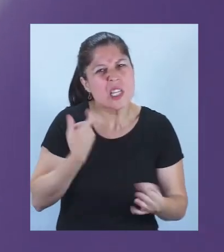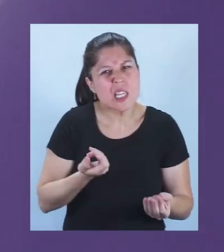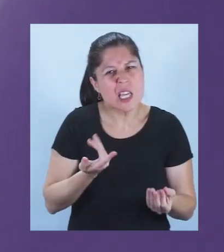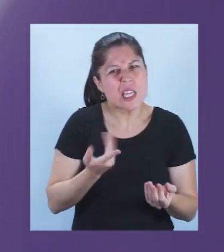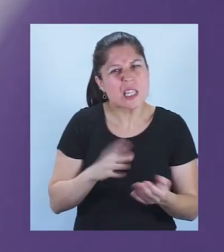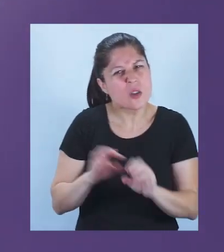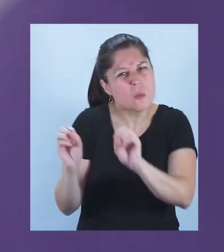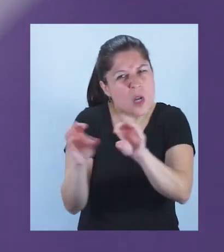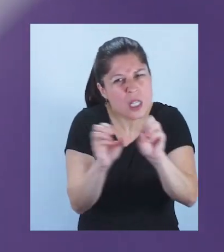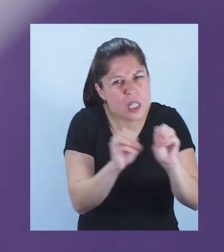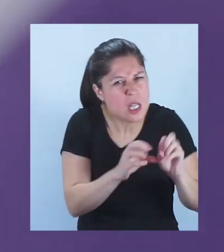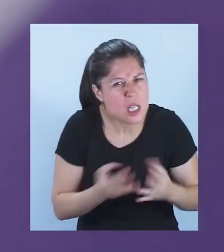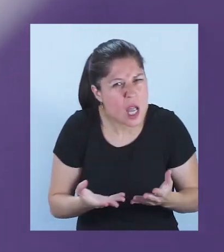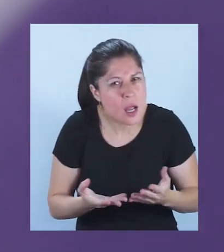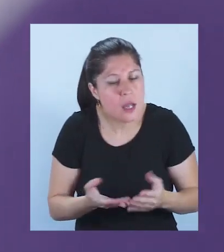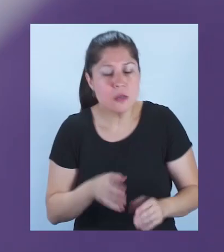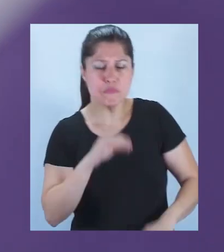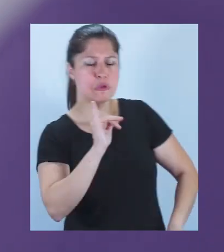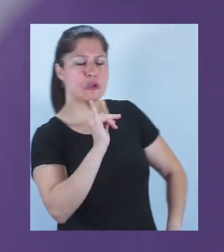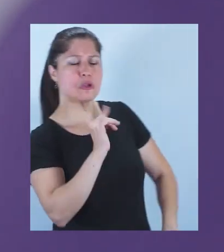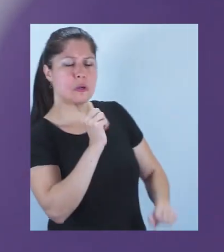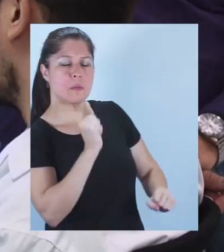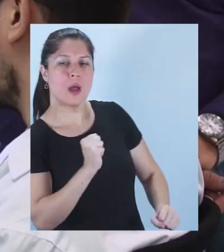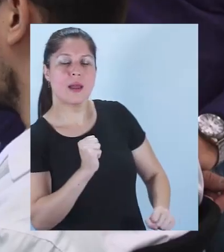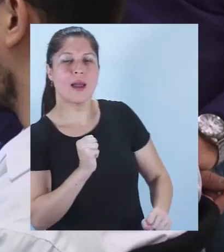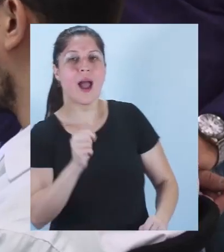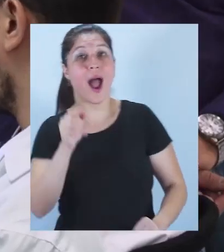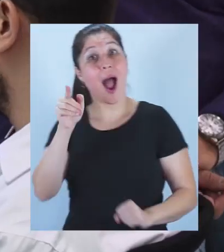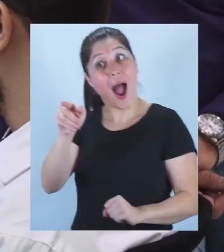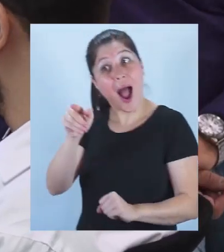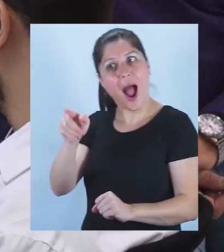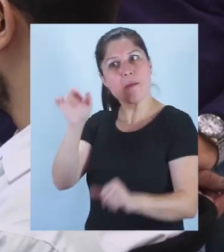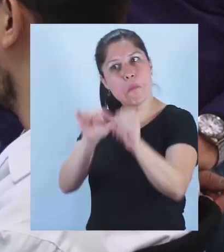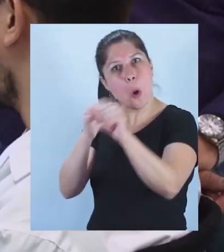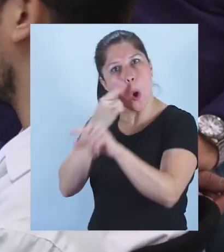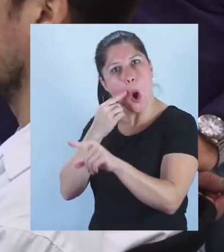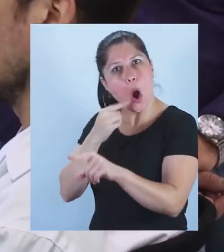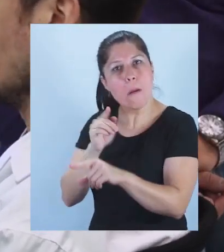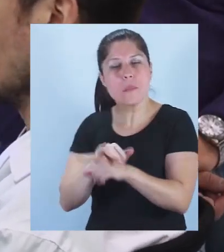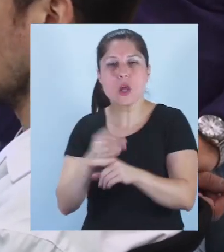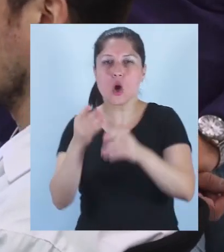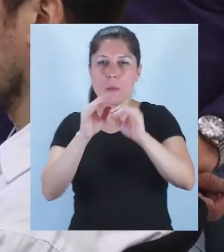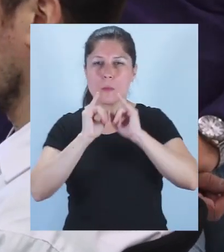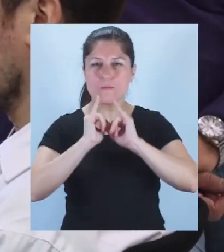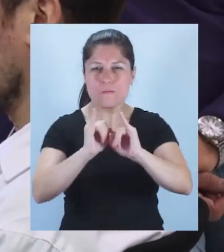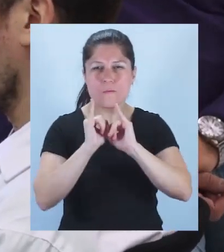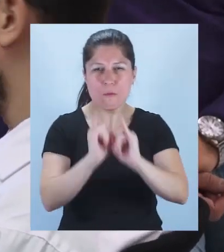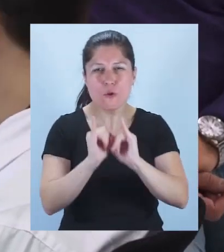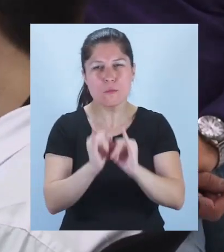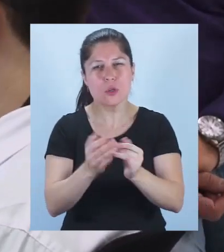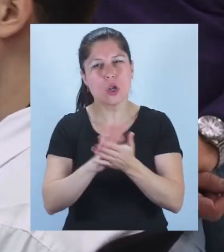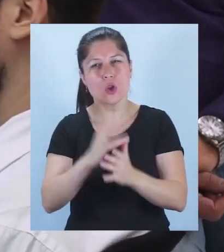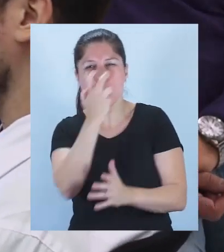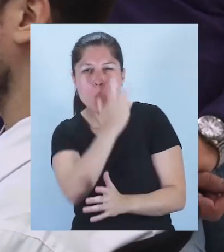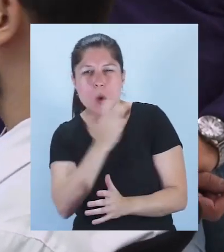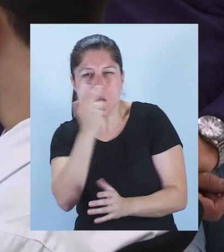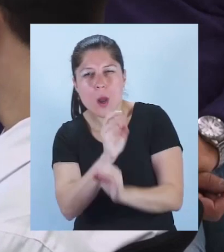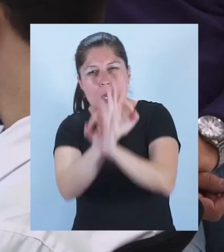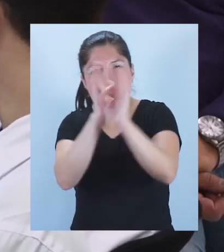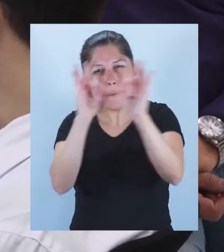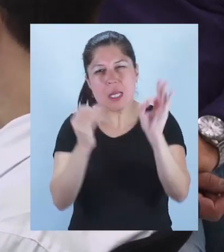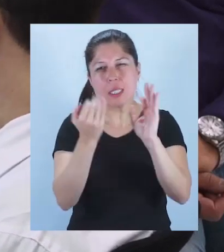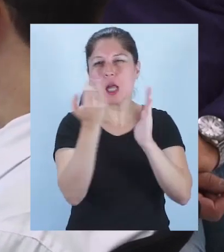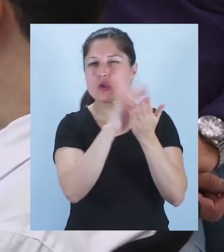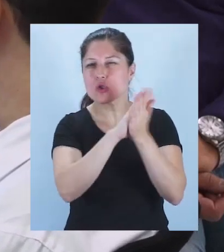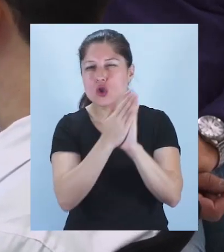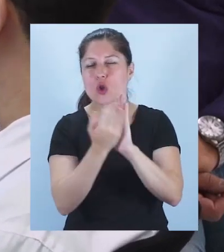enseñar. Sí, es cierto, es una buena forma de verlo. Carlos le dio detalladas instrucciones al robot a través de un lenguaje muy